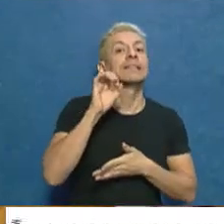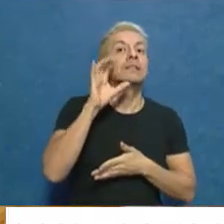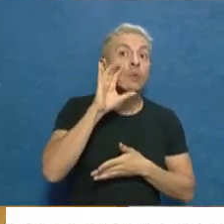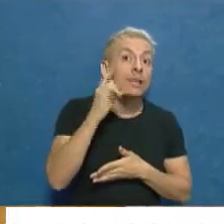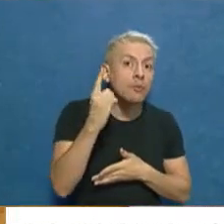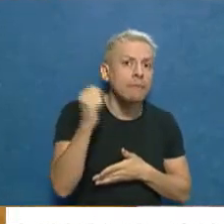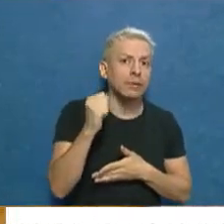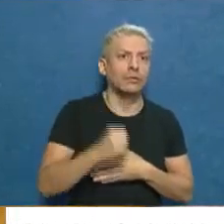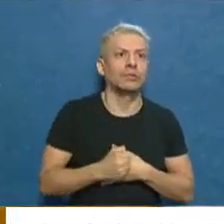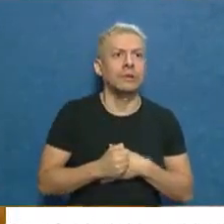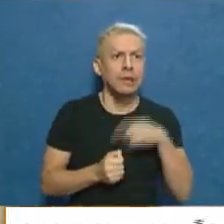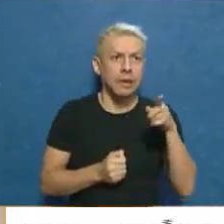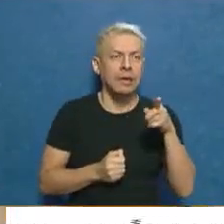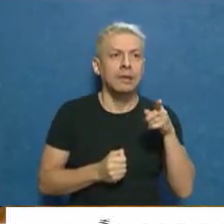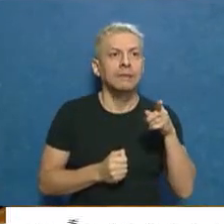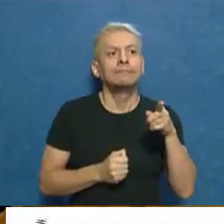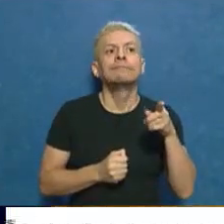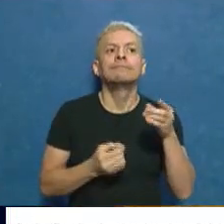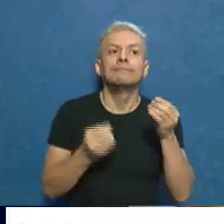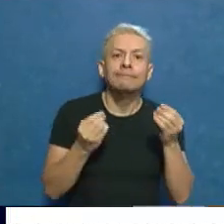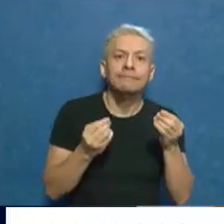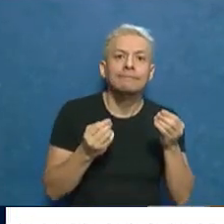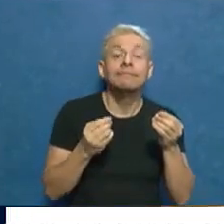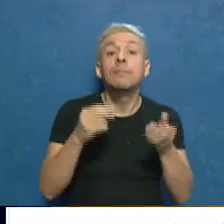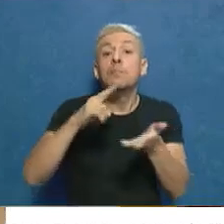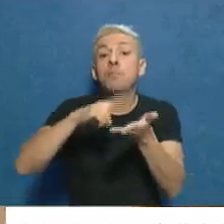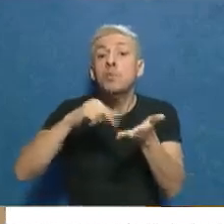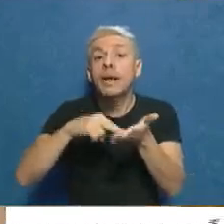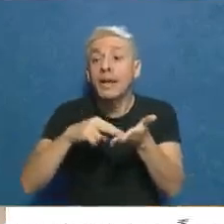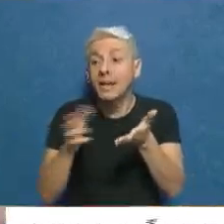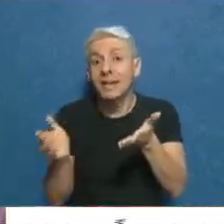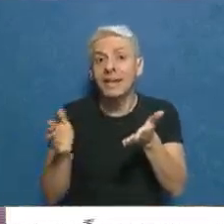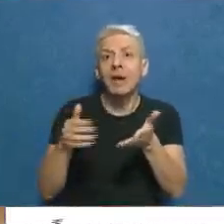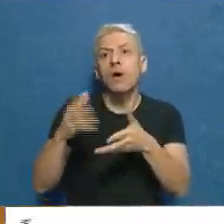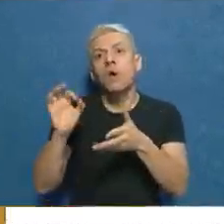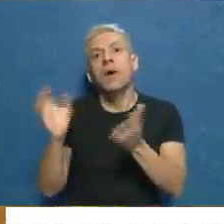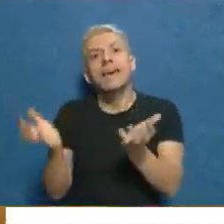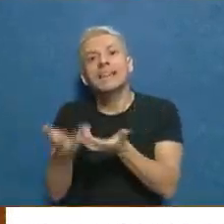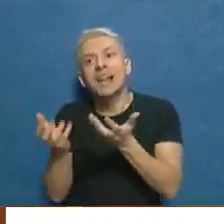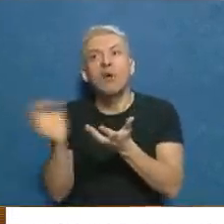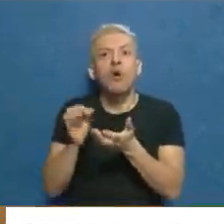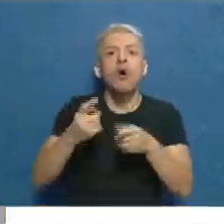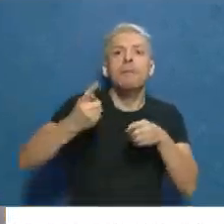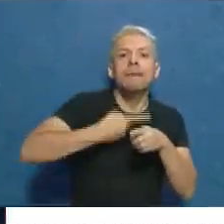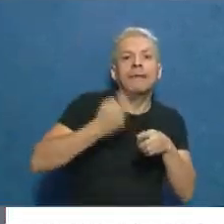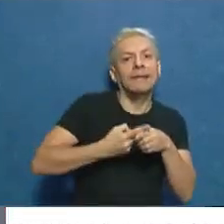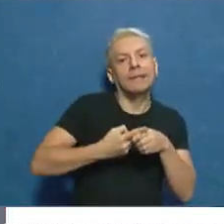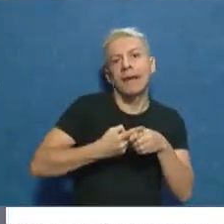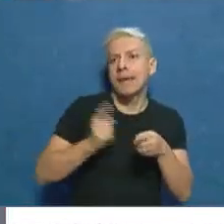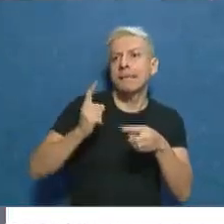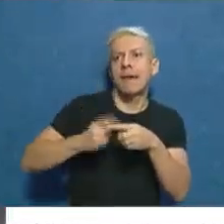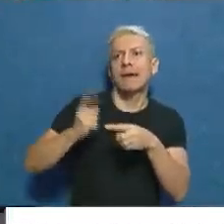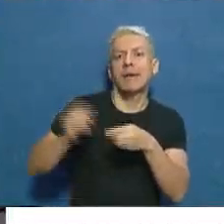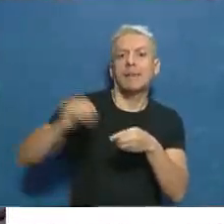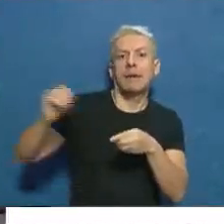pesos. Y esto ya un lujito, el que quiera con un puré instantáneo, con ensalada o con papas fritas, va a tener que seguir sumando.